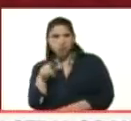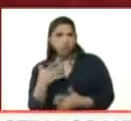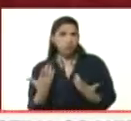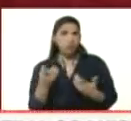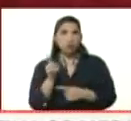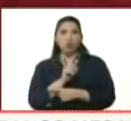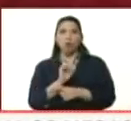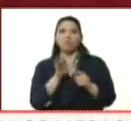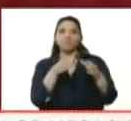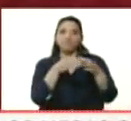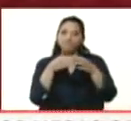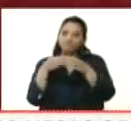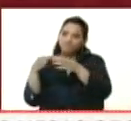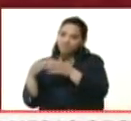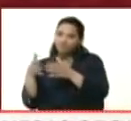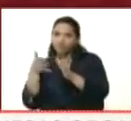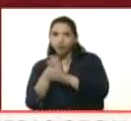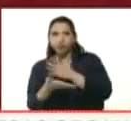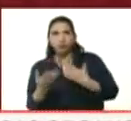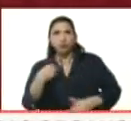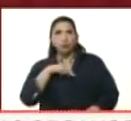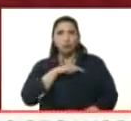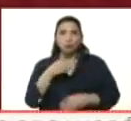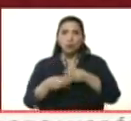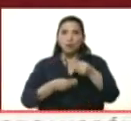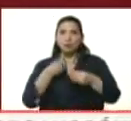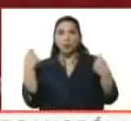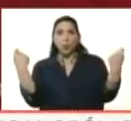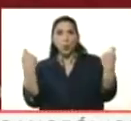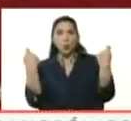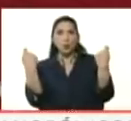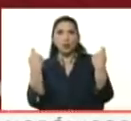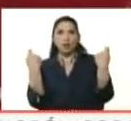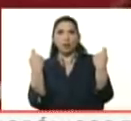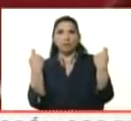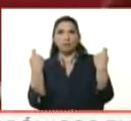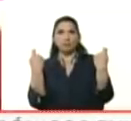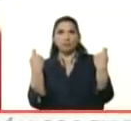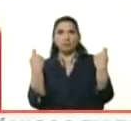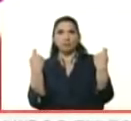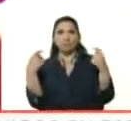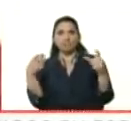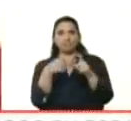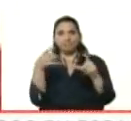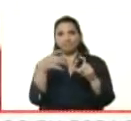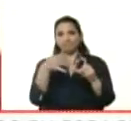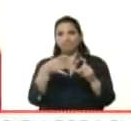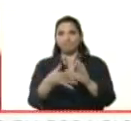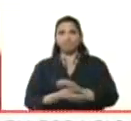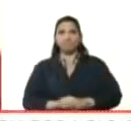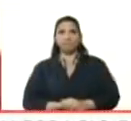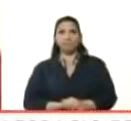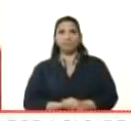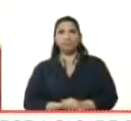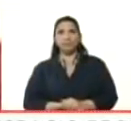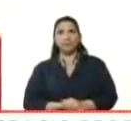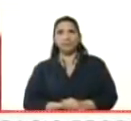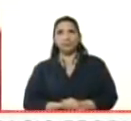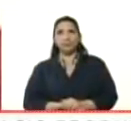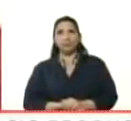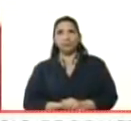cosa de organización lo que nosotros estamos haciendo con esta jornada de carnetización, que